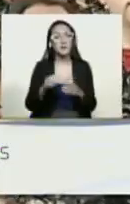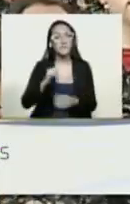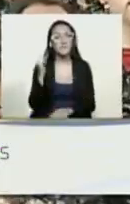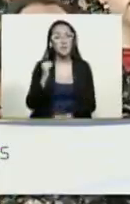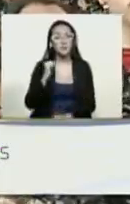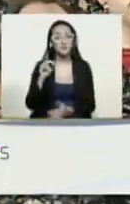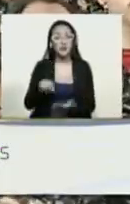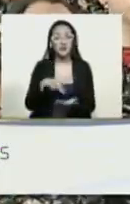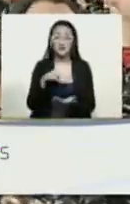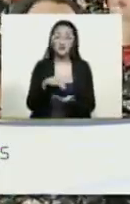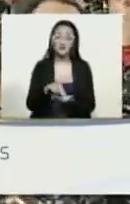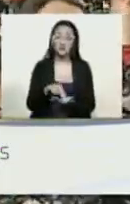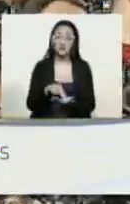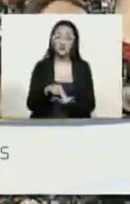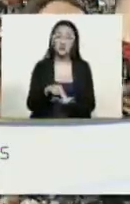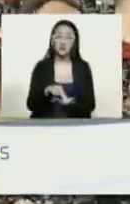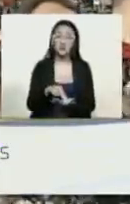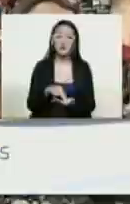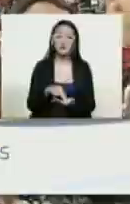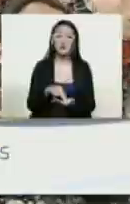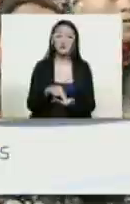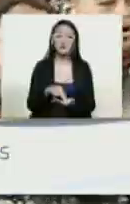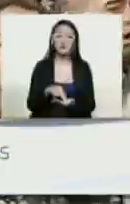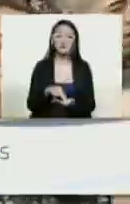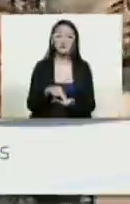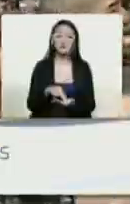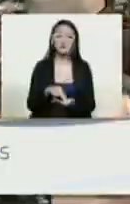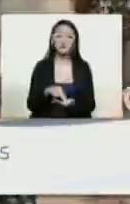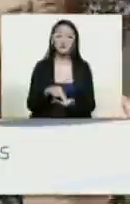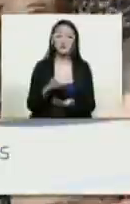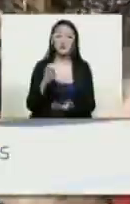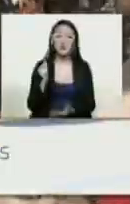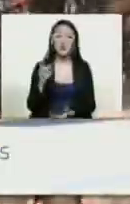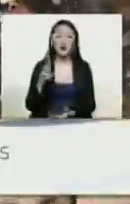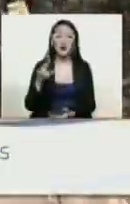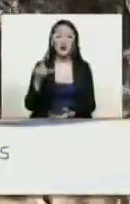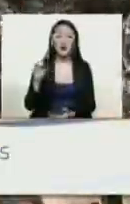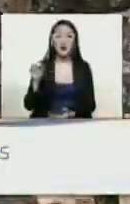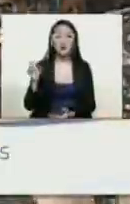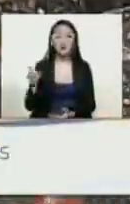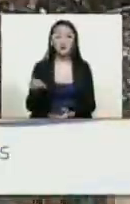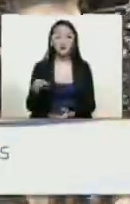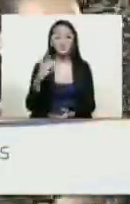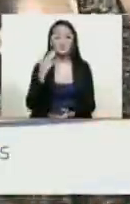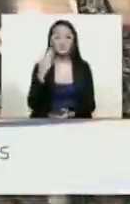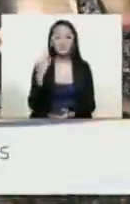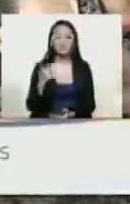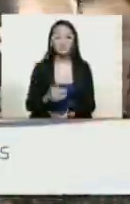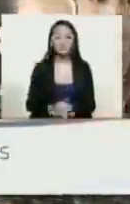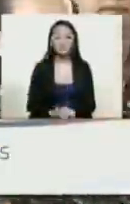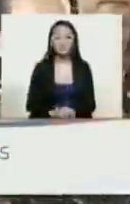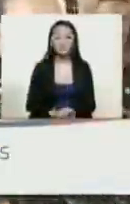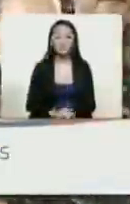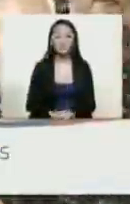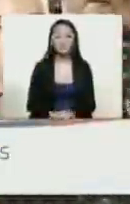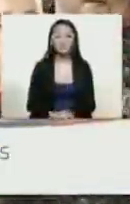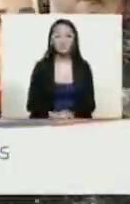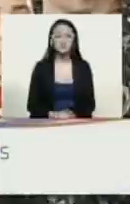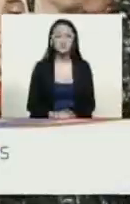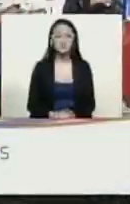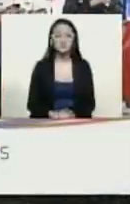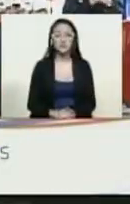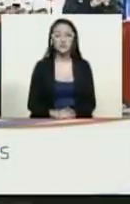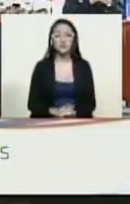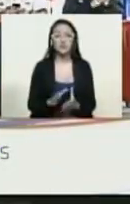Policía Nacional Bolivariana, General de División, Carlos Alfredo Pérez Ampueda y a todo